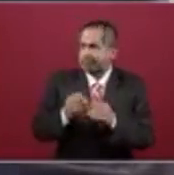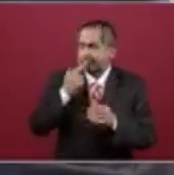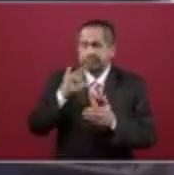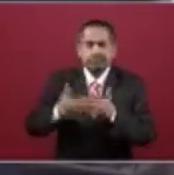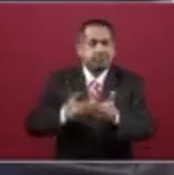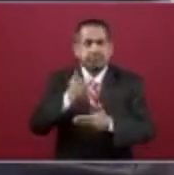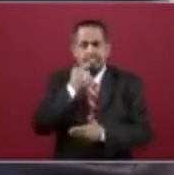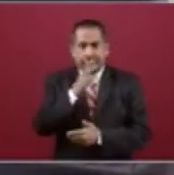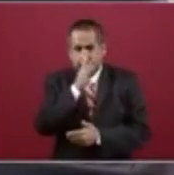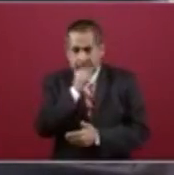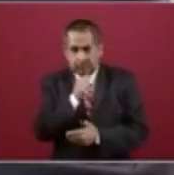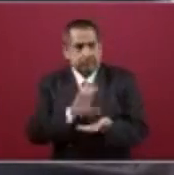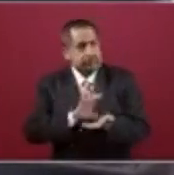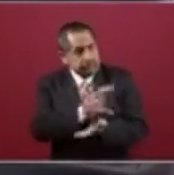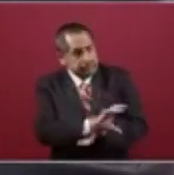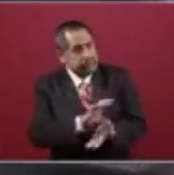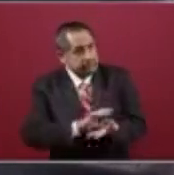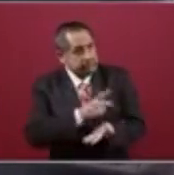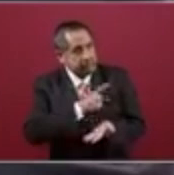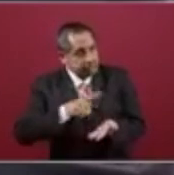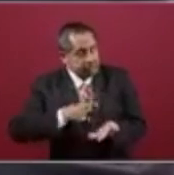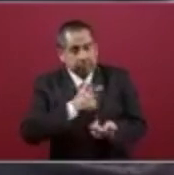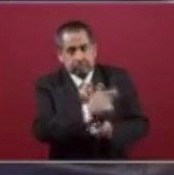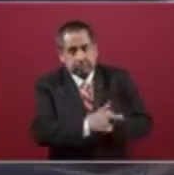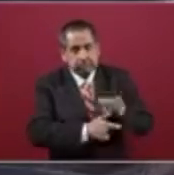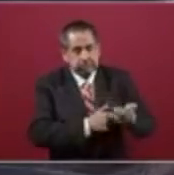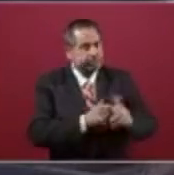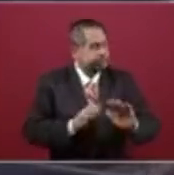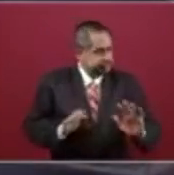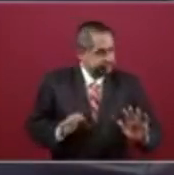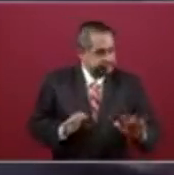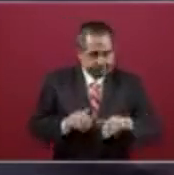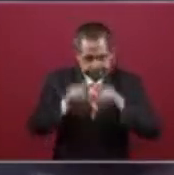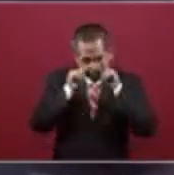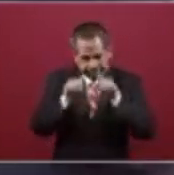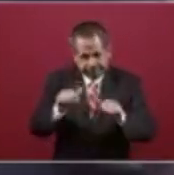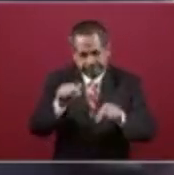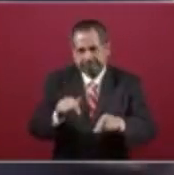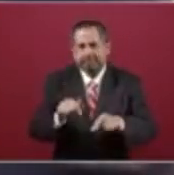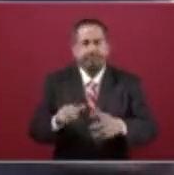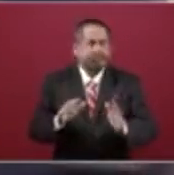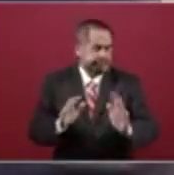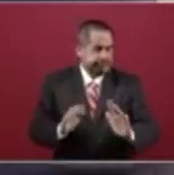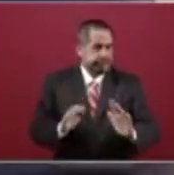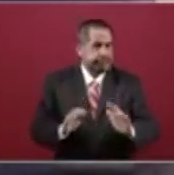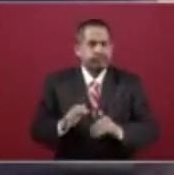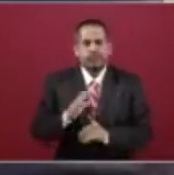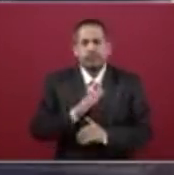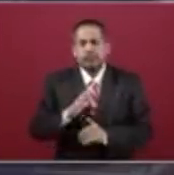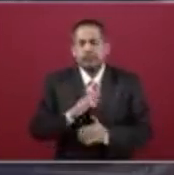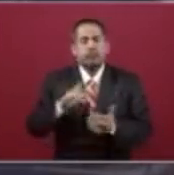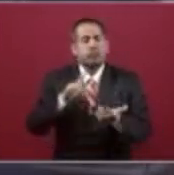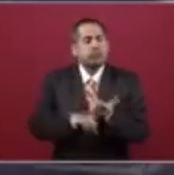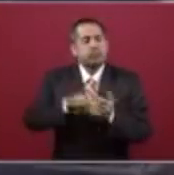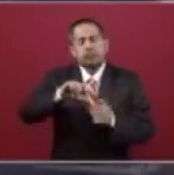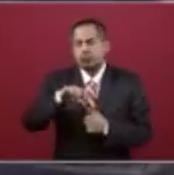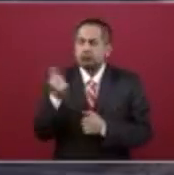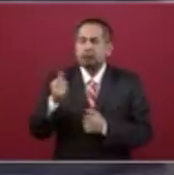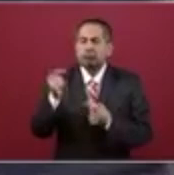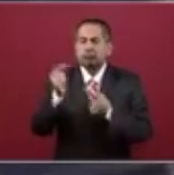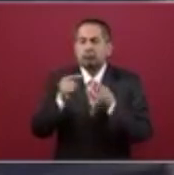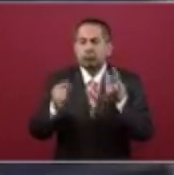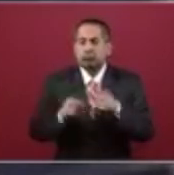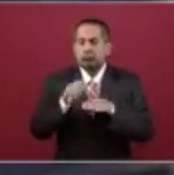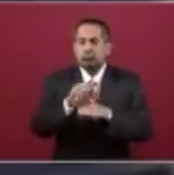adelante como empresa pública. Entonces, vamos a atender esto. Tenemos otro asunto, el de